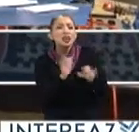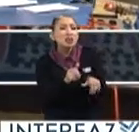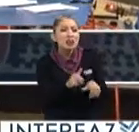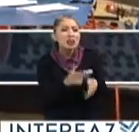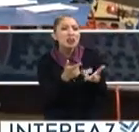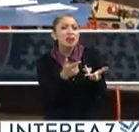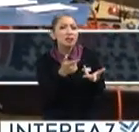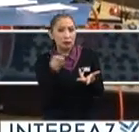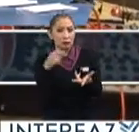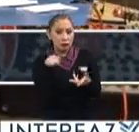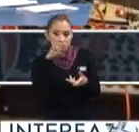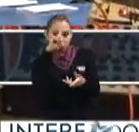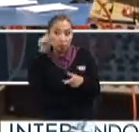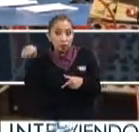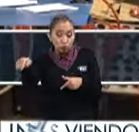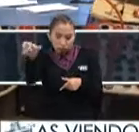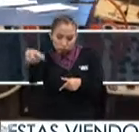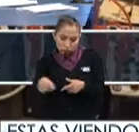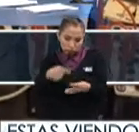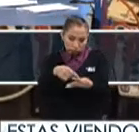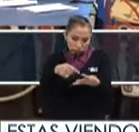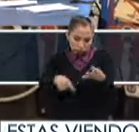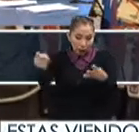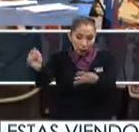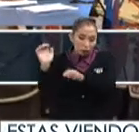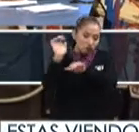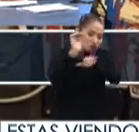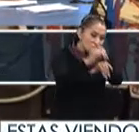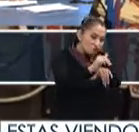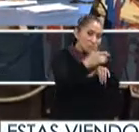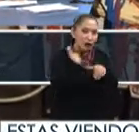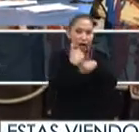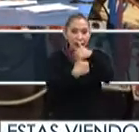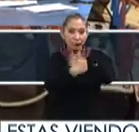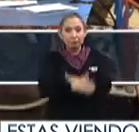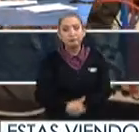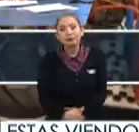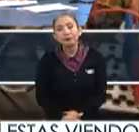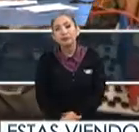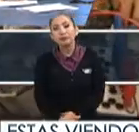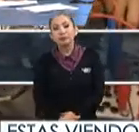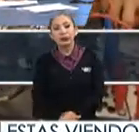o que usted le recomienda debe tener esto para que se introduzca?